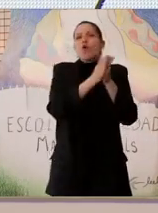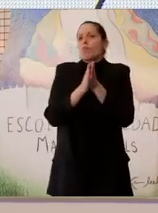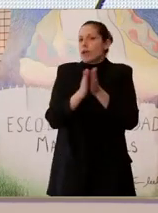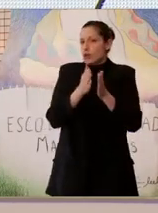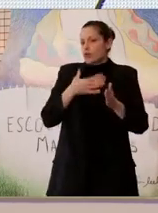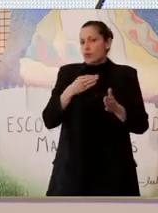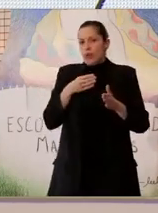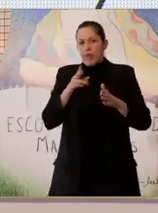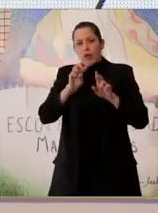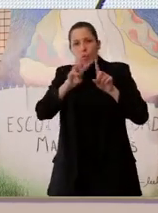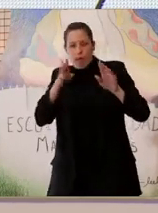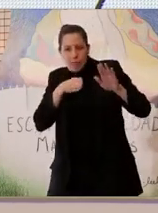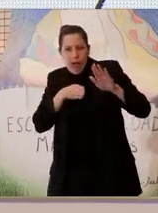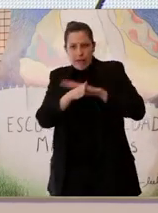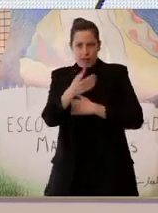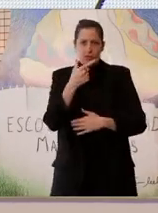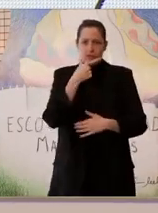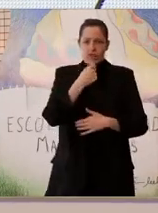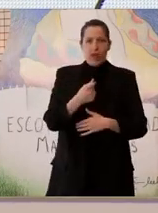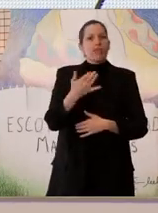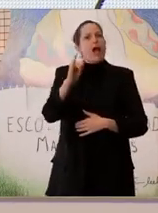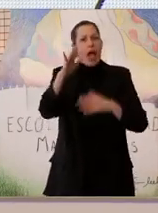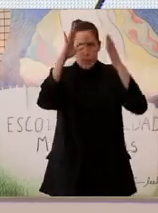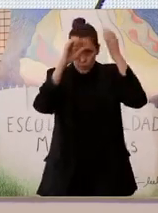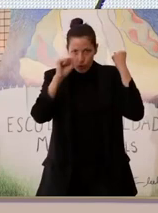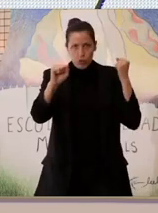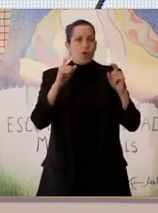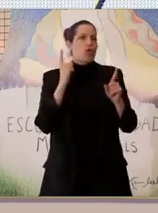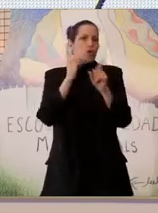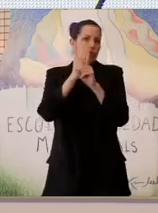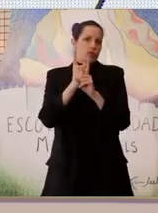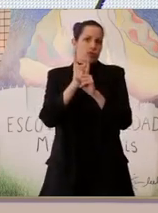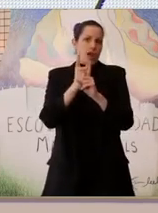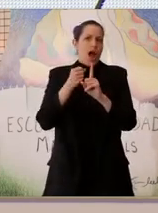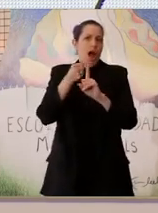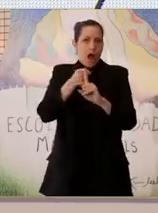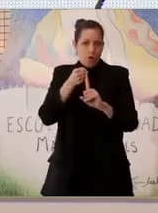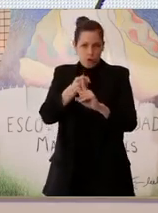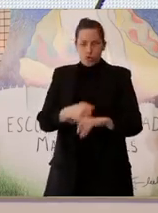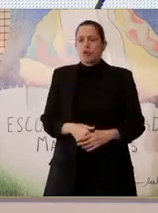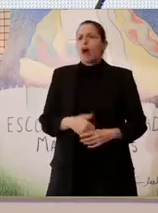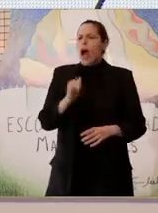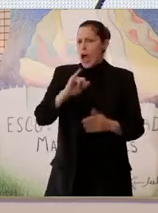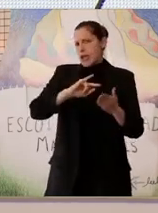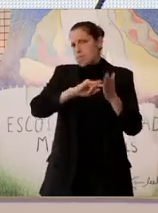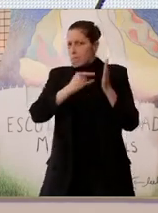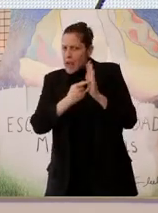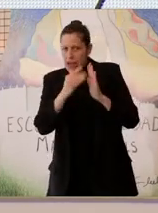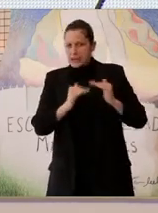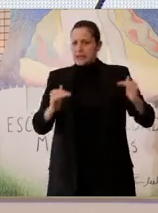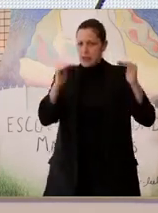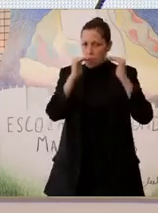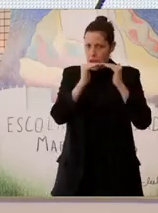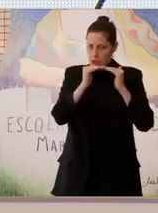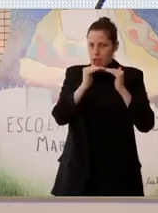cómo ejercer sus derechos. Tenemos un protocolo frente al acoso, tenemos planes de igualdad y entre todo ello se prevé la difusión dentro de la